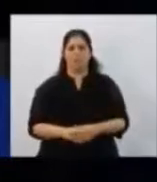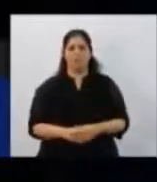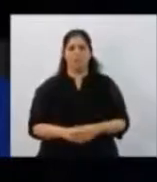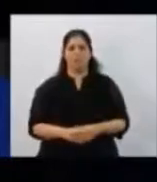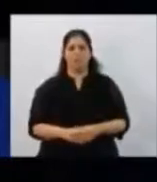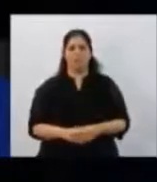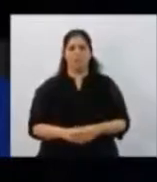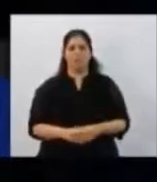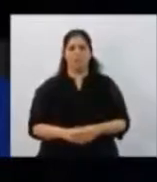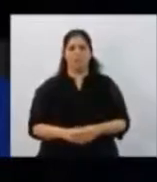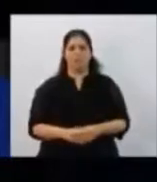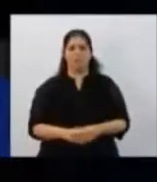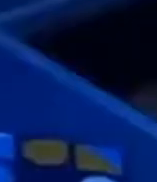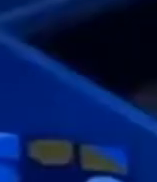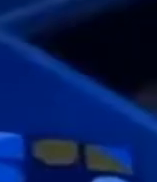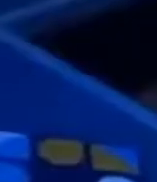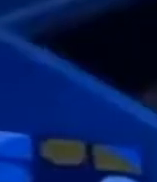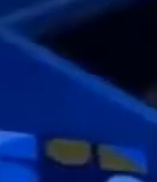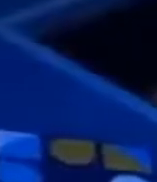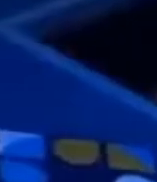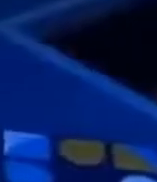este.